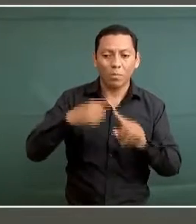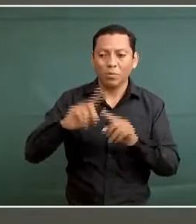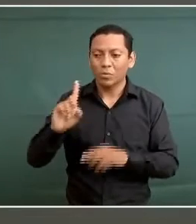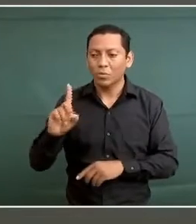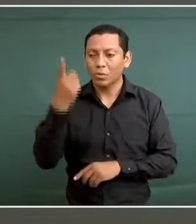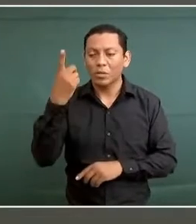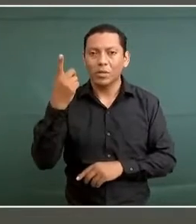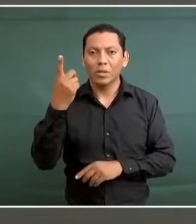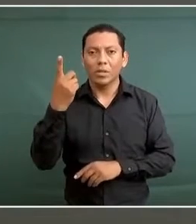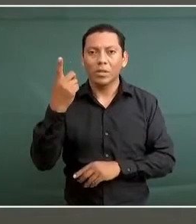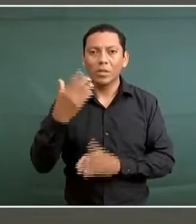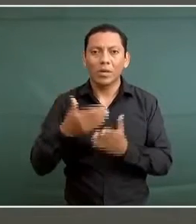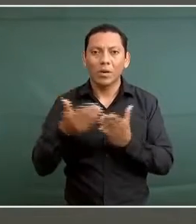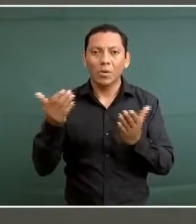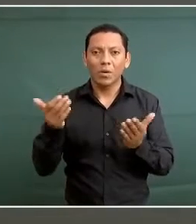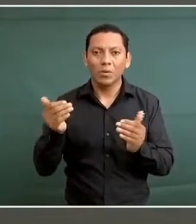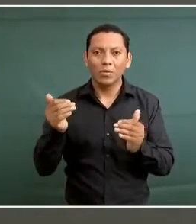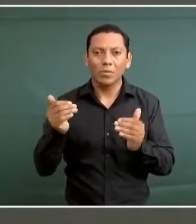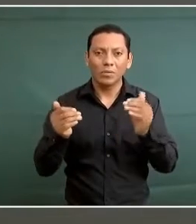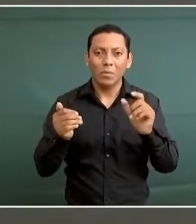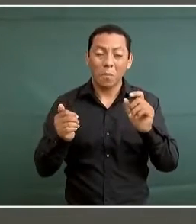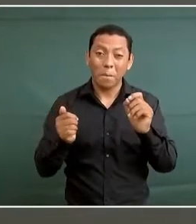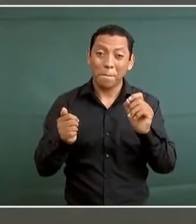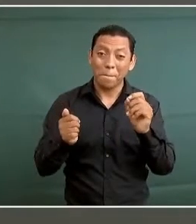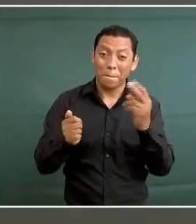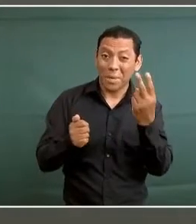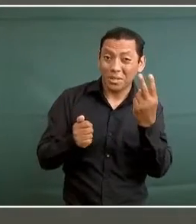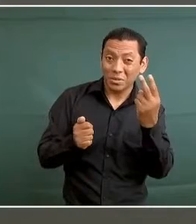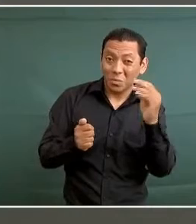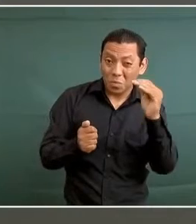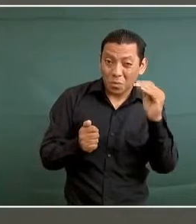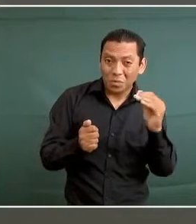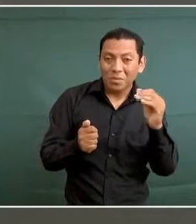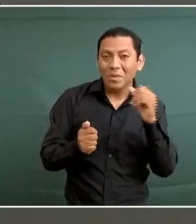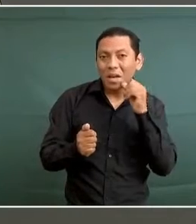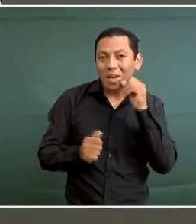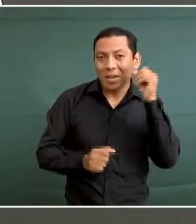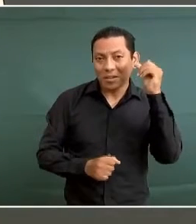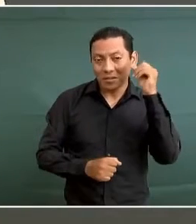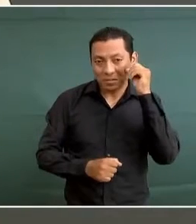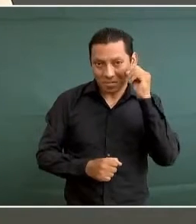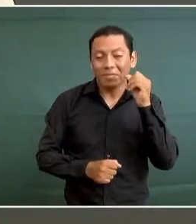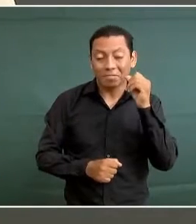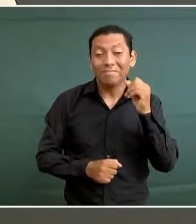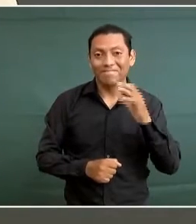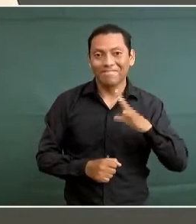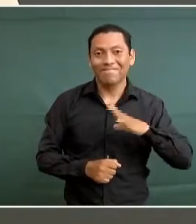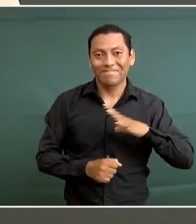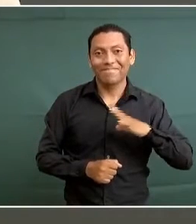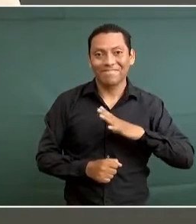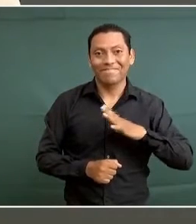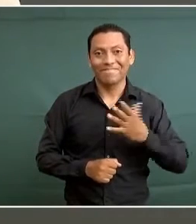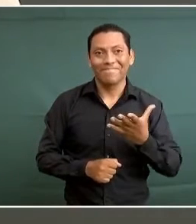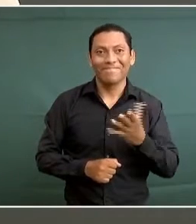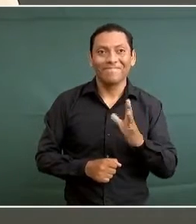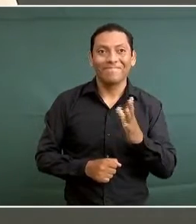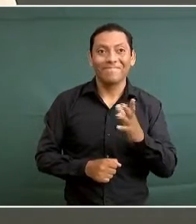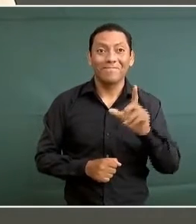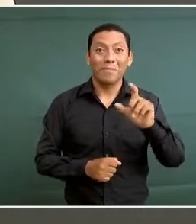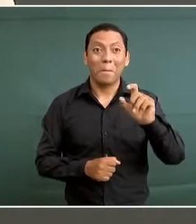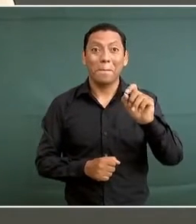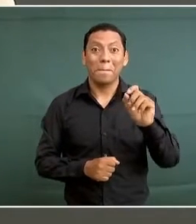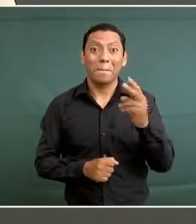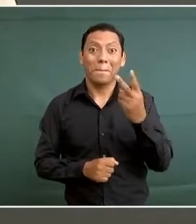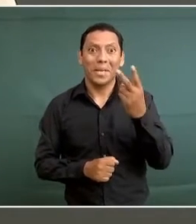ahora estamos a 22 y un poco menos ayer estuvimos a menos de 22